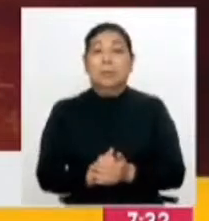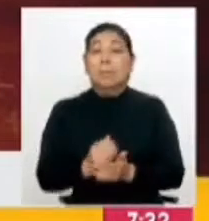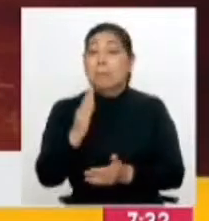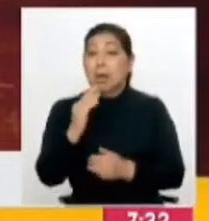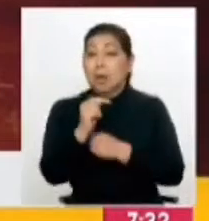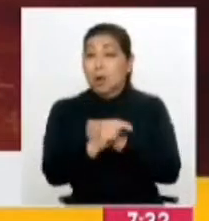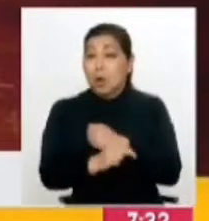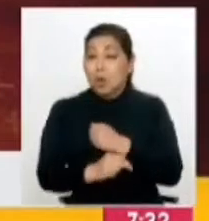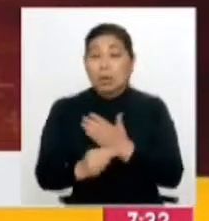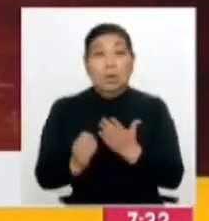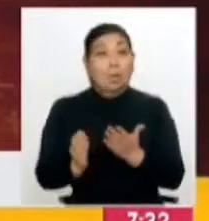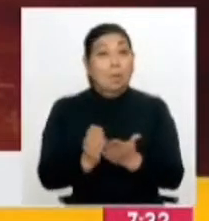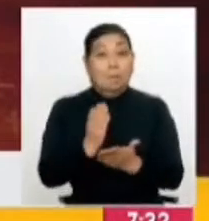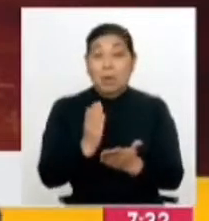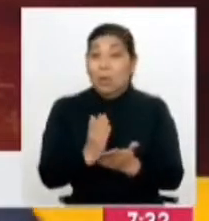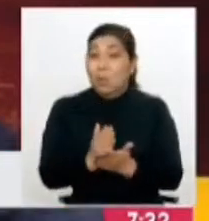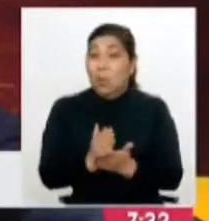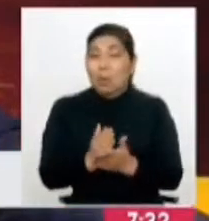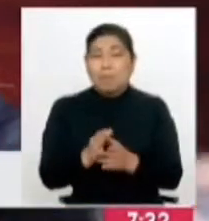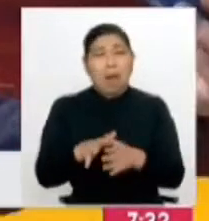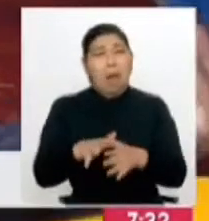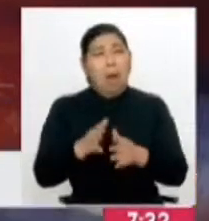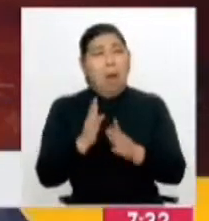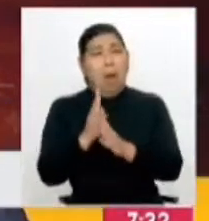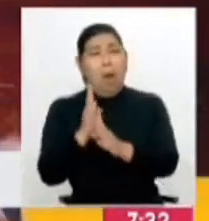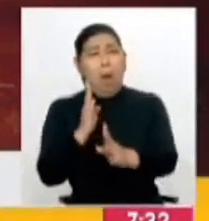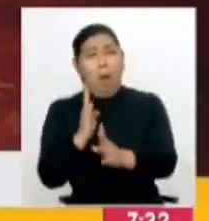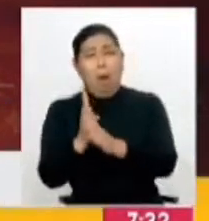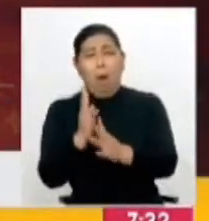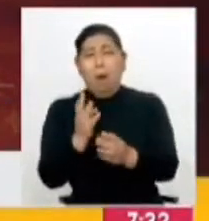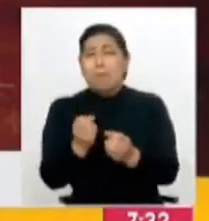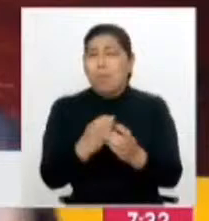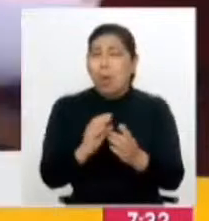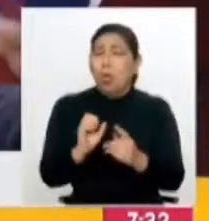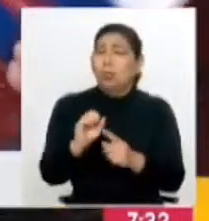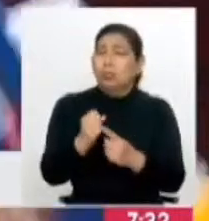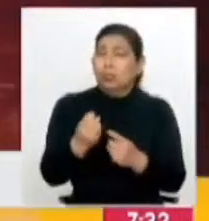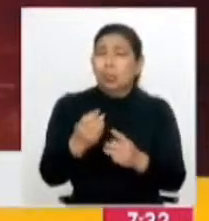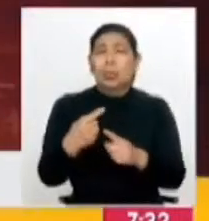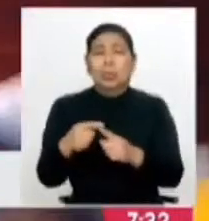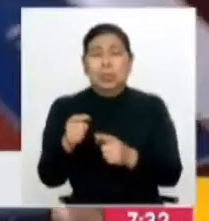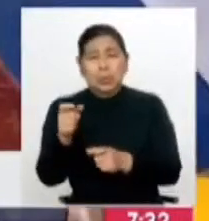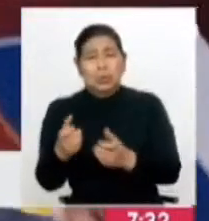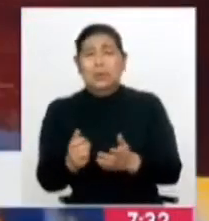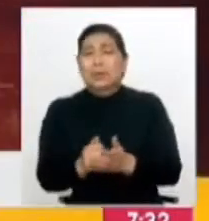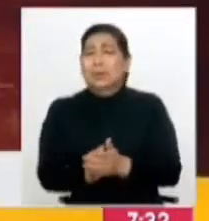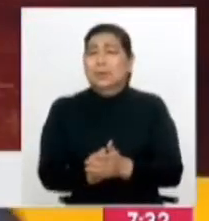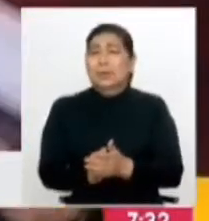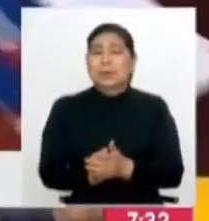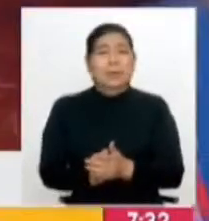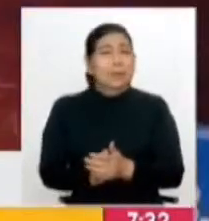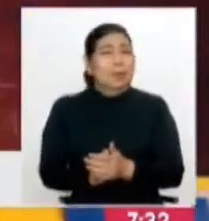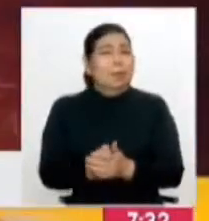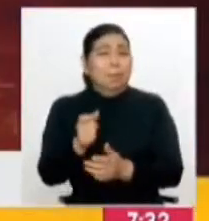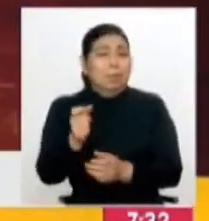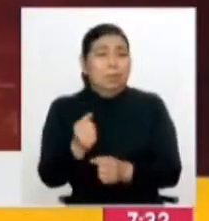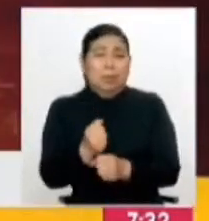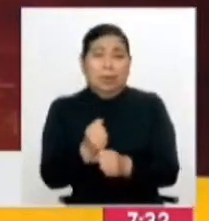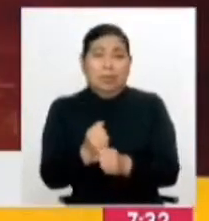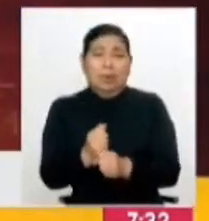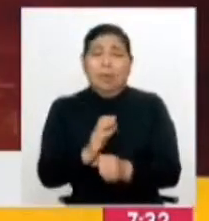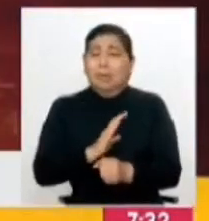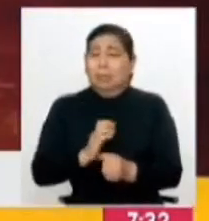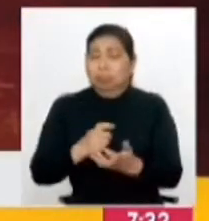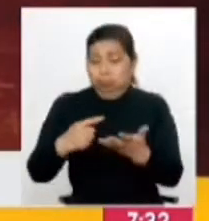Banco de la Nación es un problema, colas inmensas, los jubilados, programas sociales, los funcionarios públicos, los que trabajan